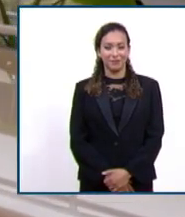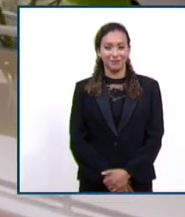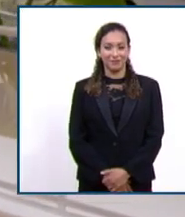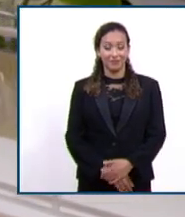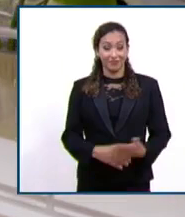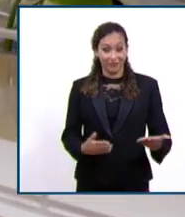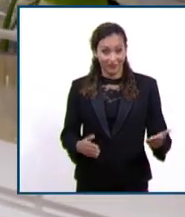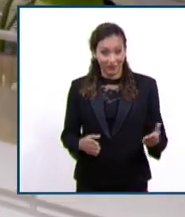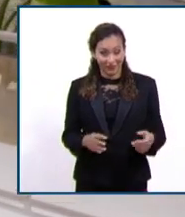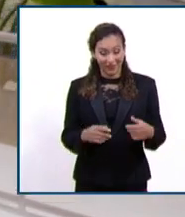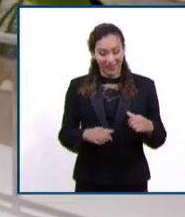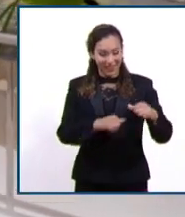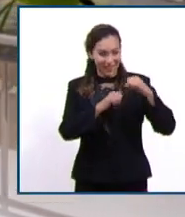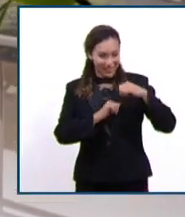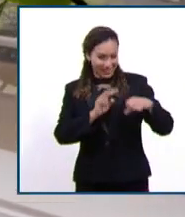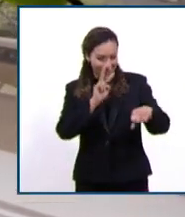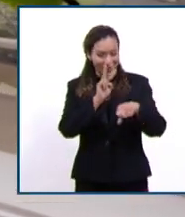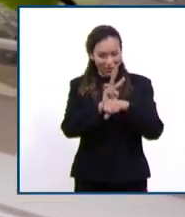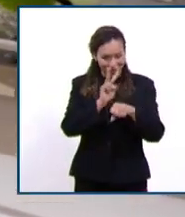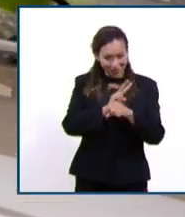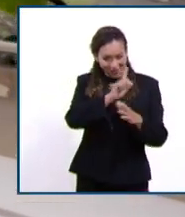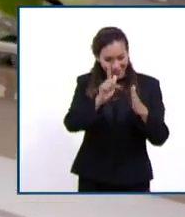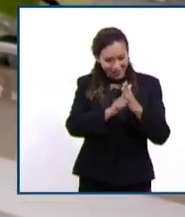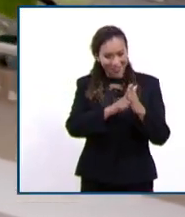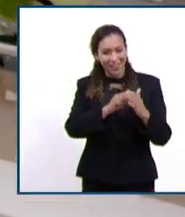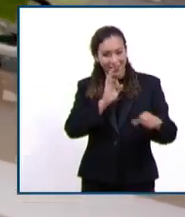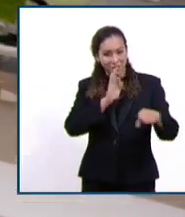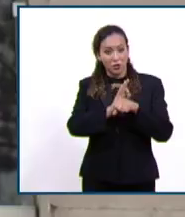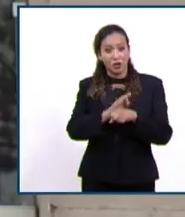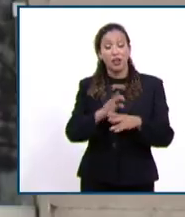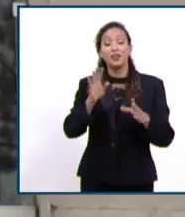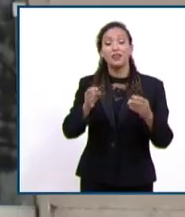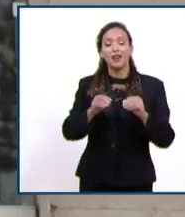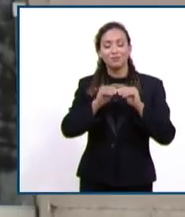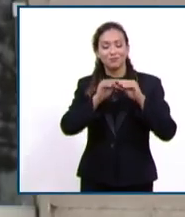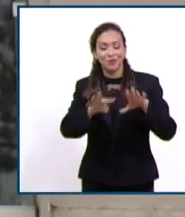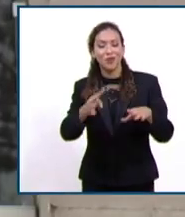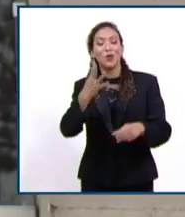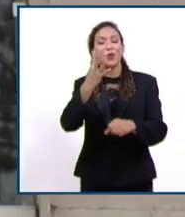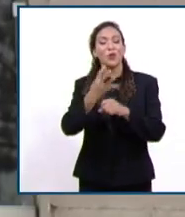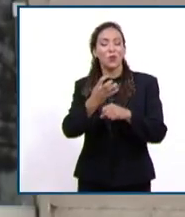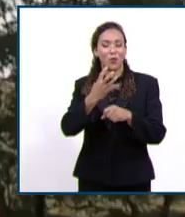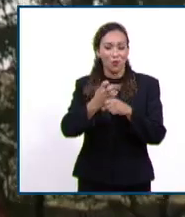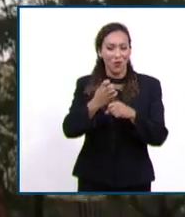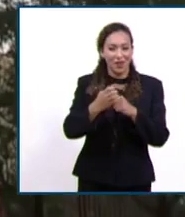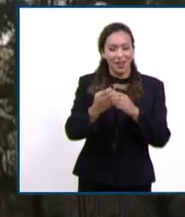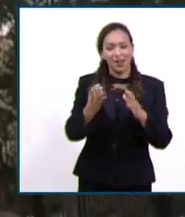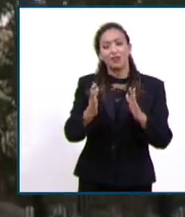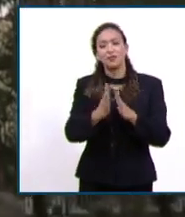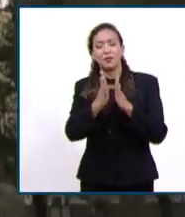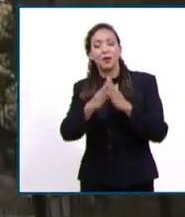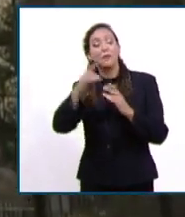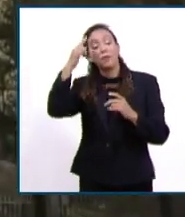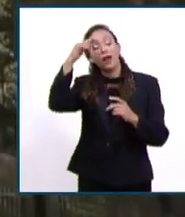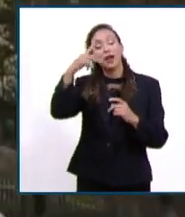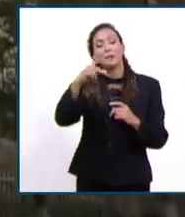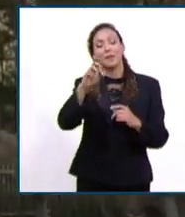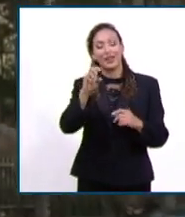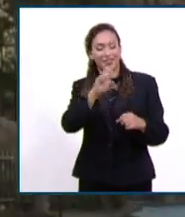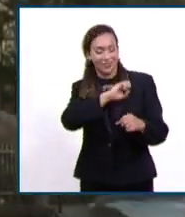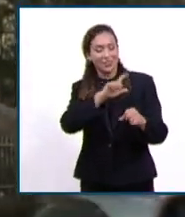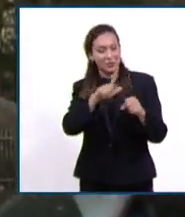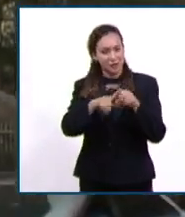El Consejo de la Judicatura Federal lanzó la convocatoria del cuarto concurso para la selección de las y los peritos médicos que